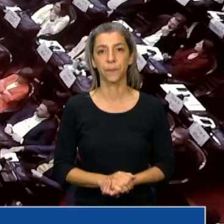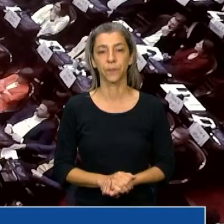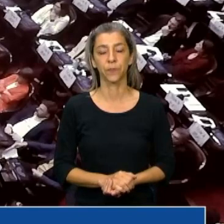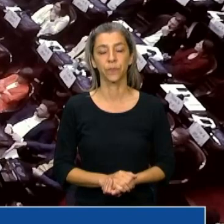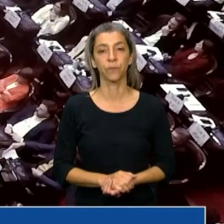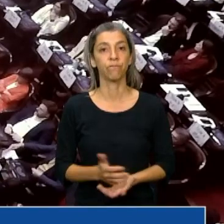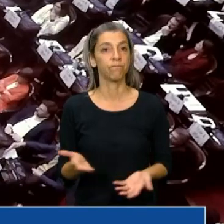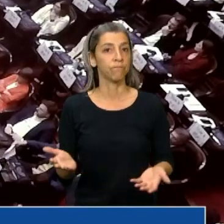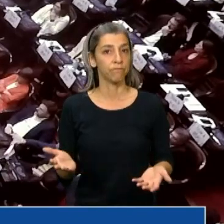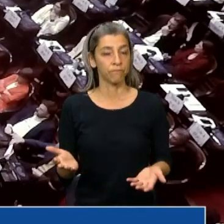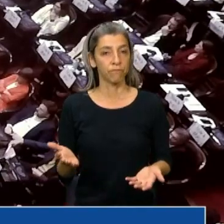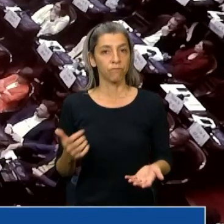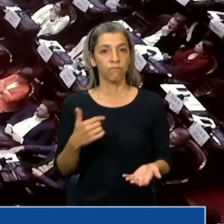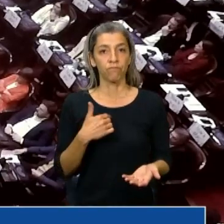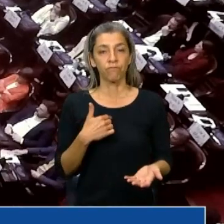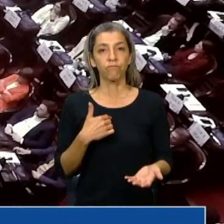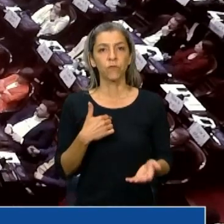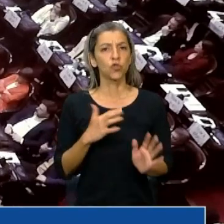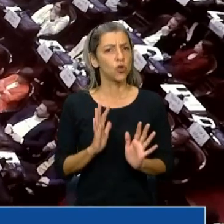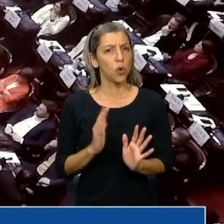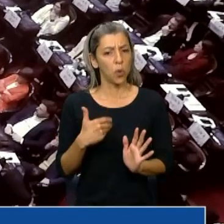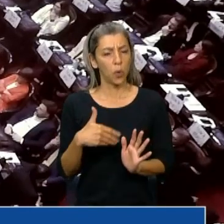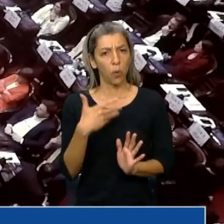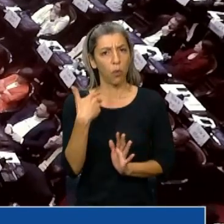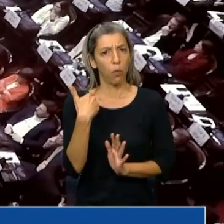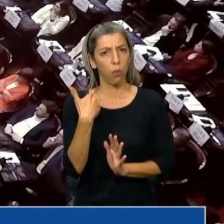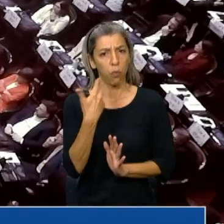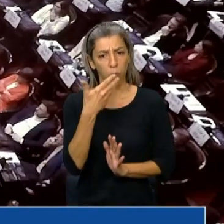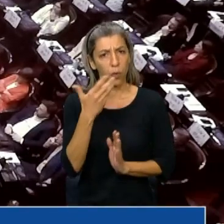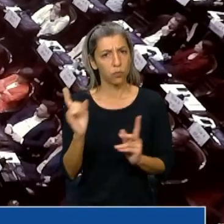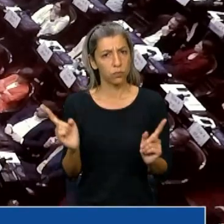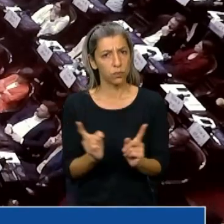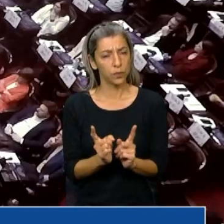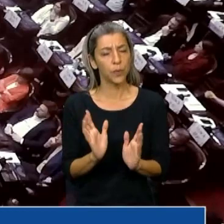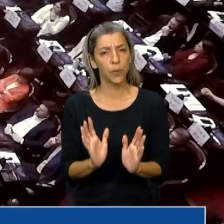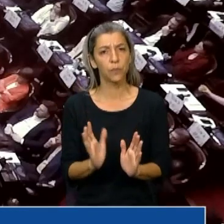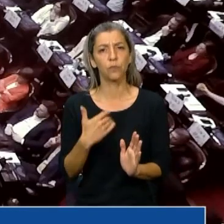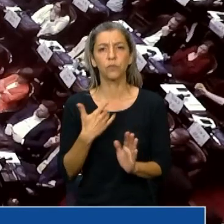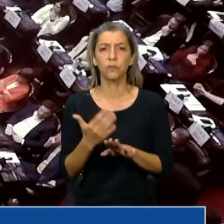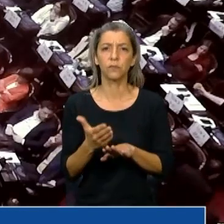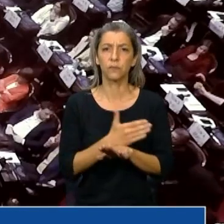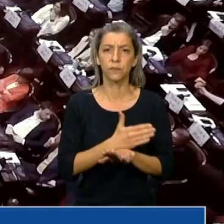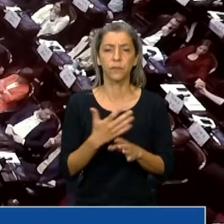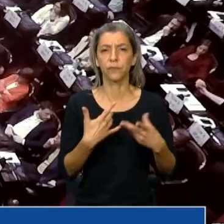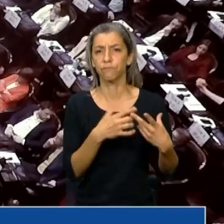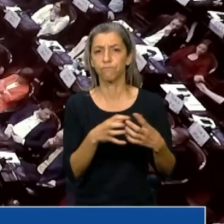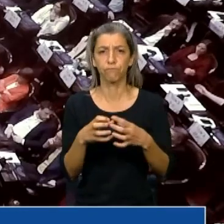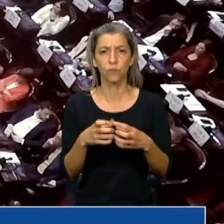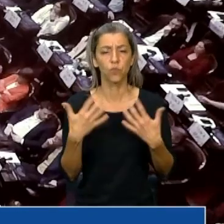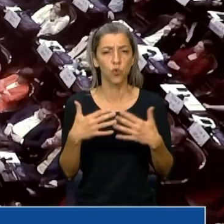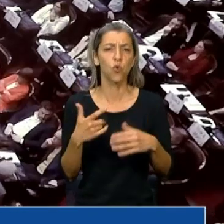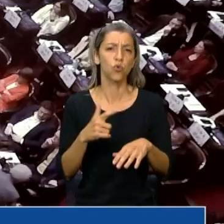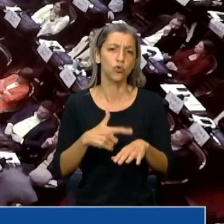Yo voy a ser bastante breve, porque este es un tema que lo hemos debatido mucho. Viene un